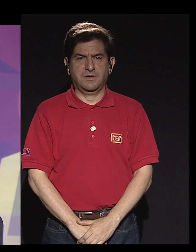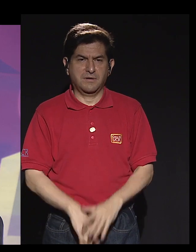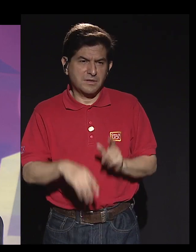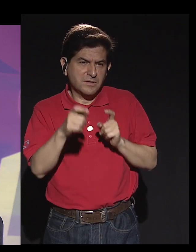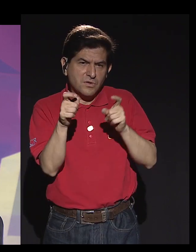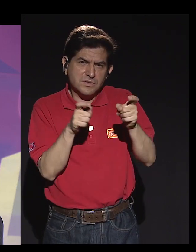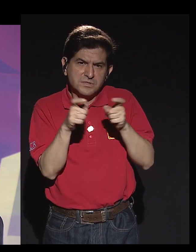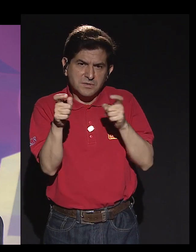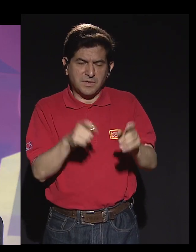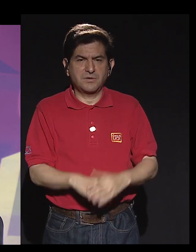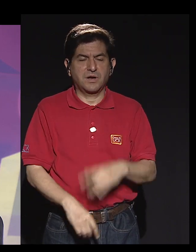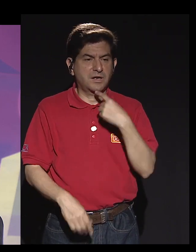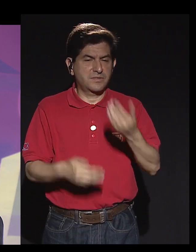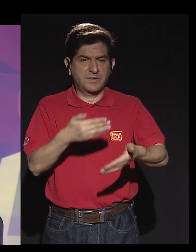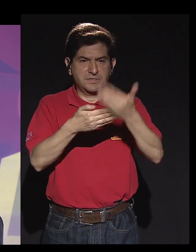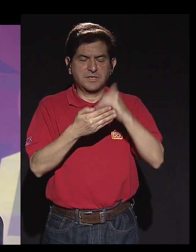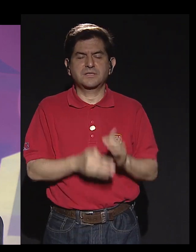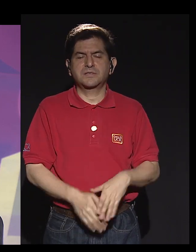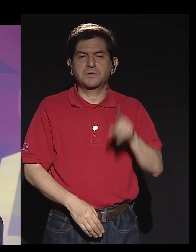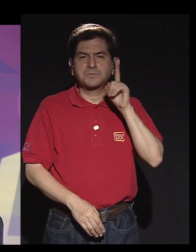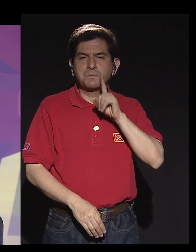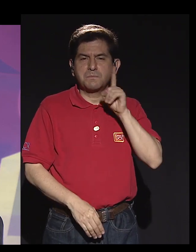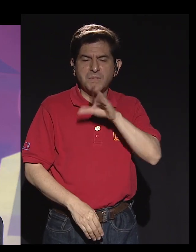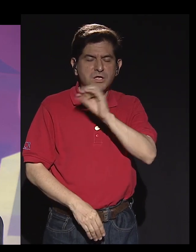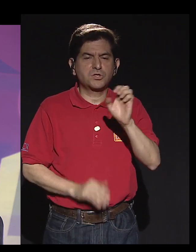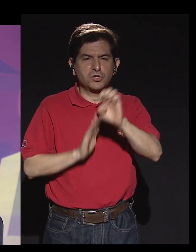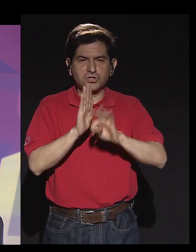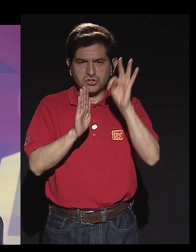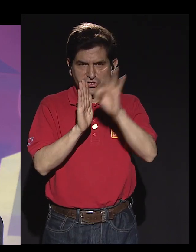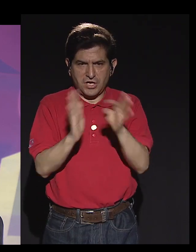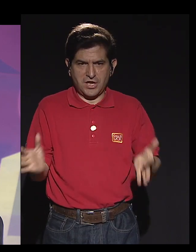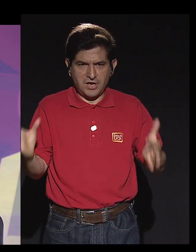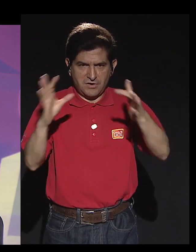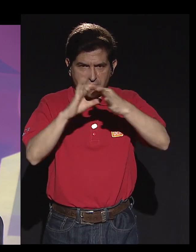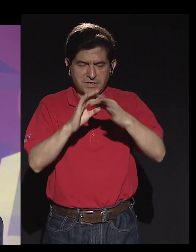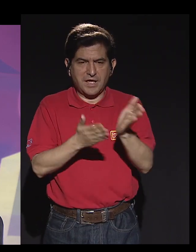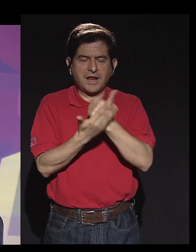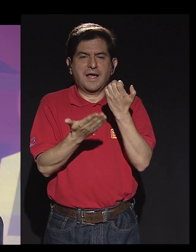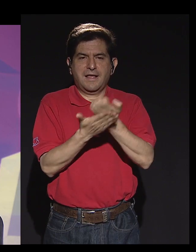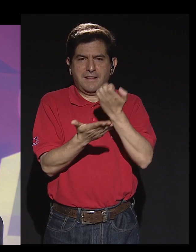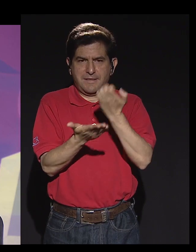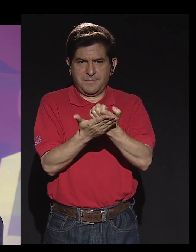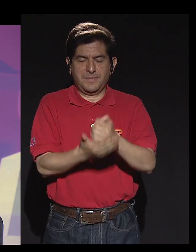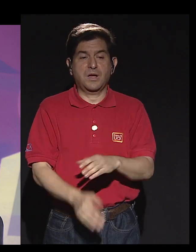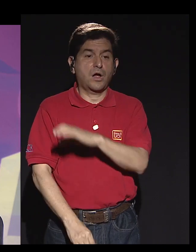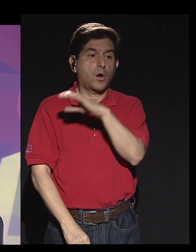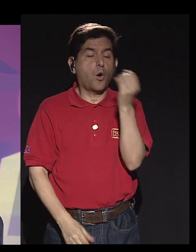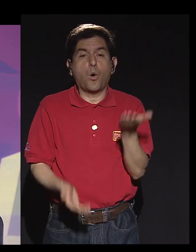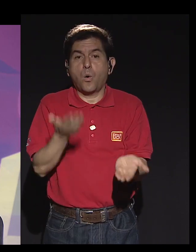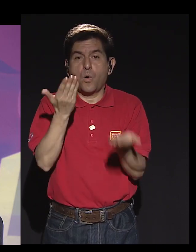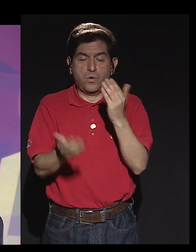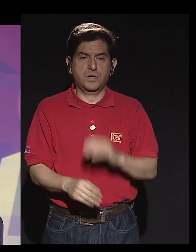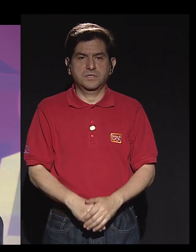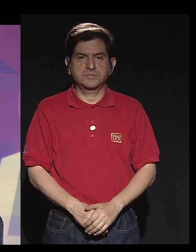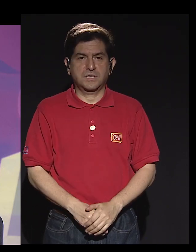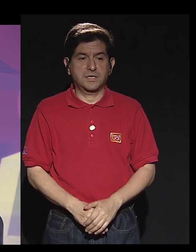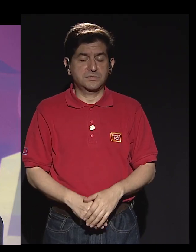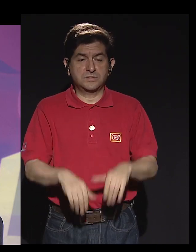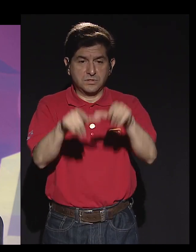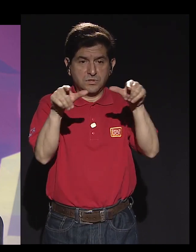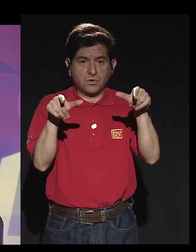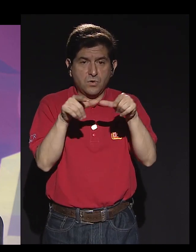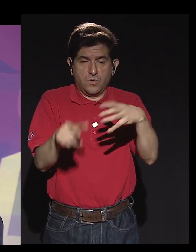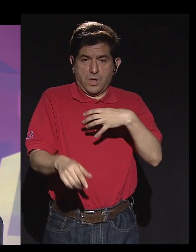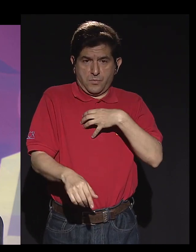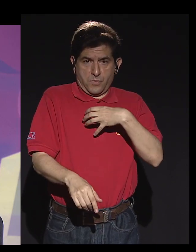Y entonces se maneja, como bien se hablaba, de mitos y estereotipos alrededor muchas veces de la parte económica. O bien que, por ejemplo, a nivel